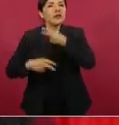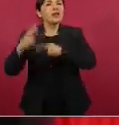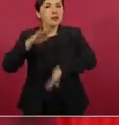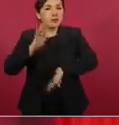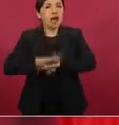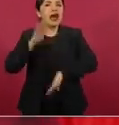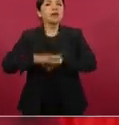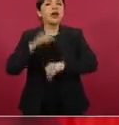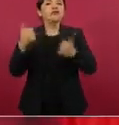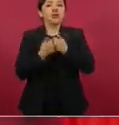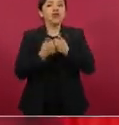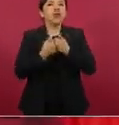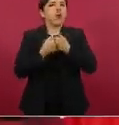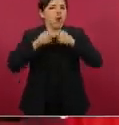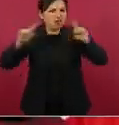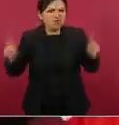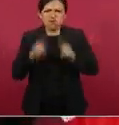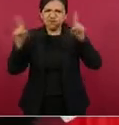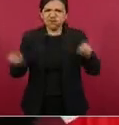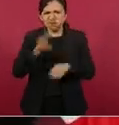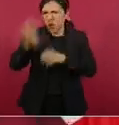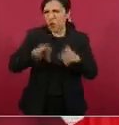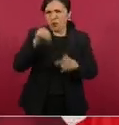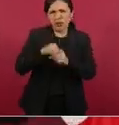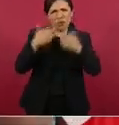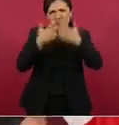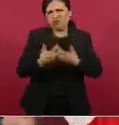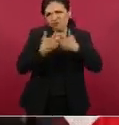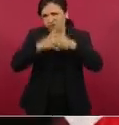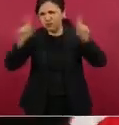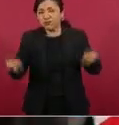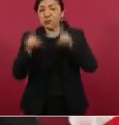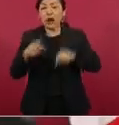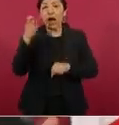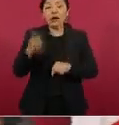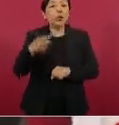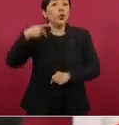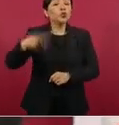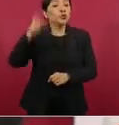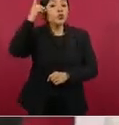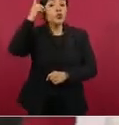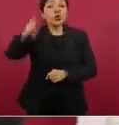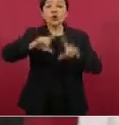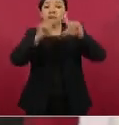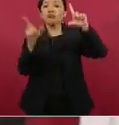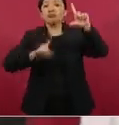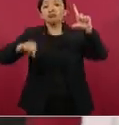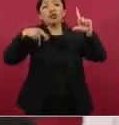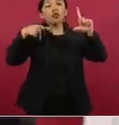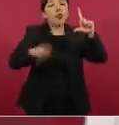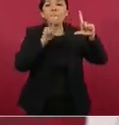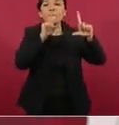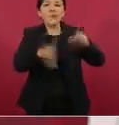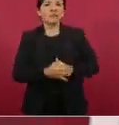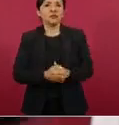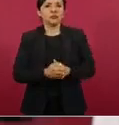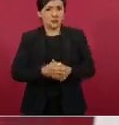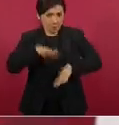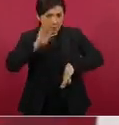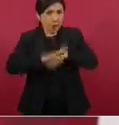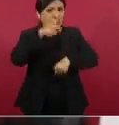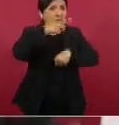ahora con todas sus turbinas, y es una infraestructura de la nación, ya no se causa ningún